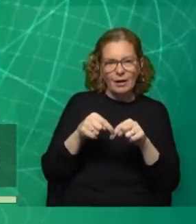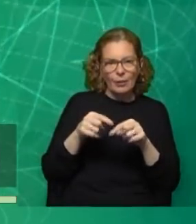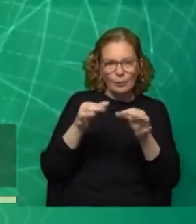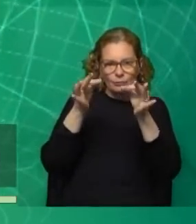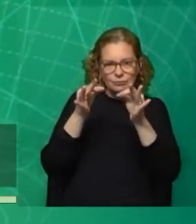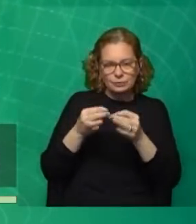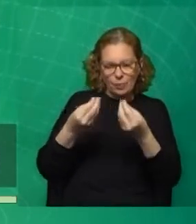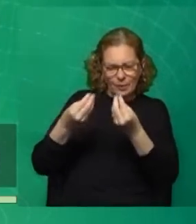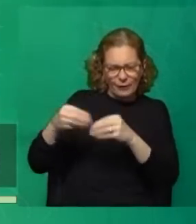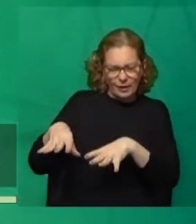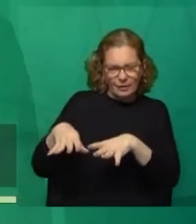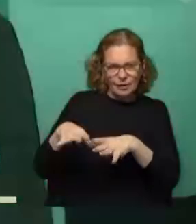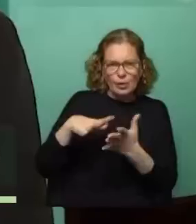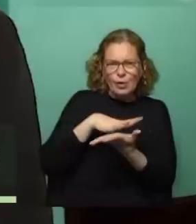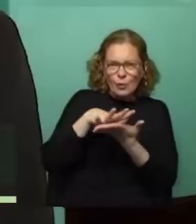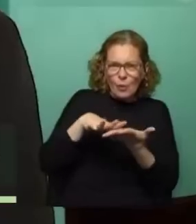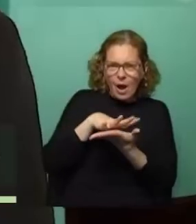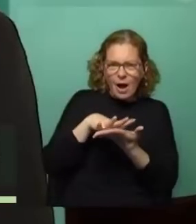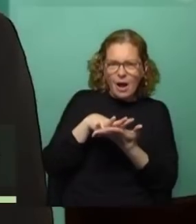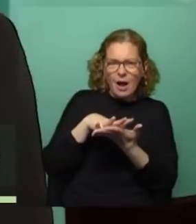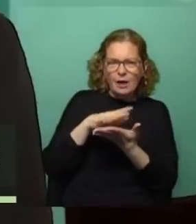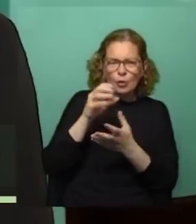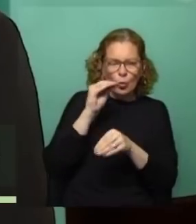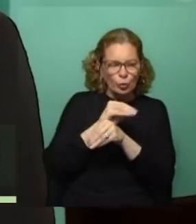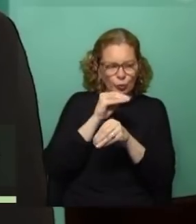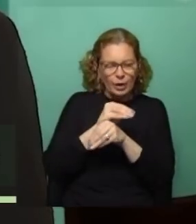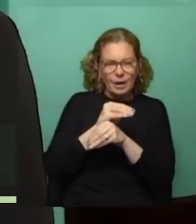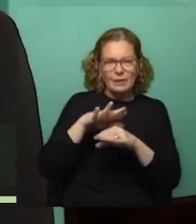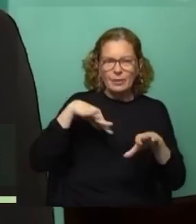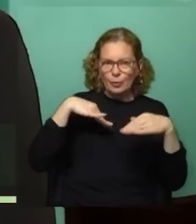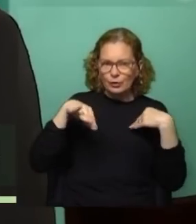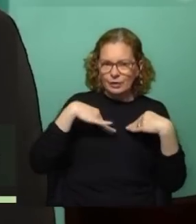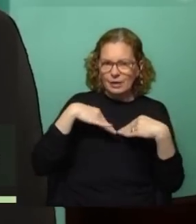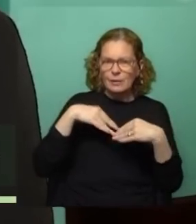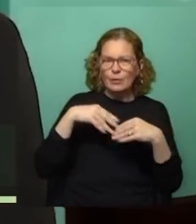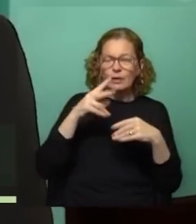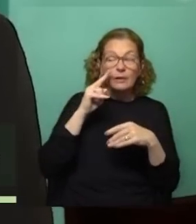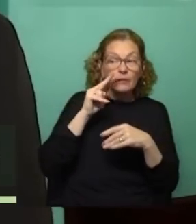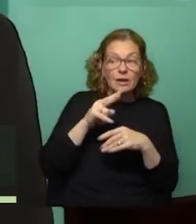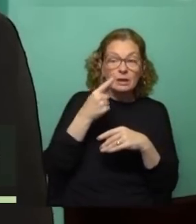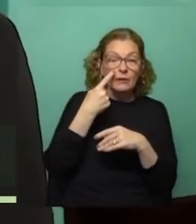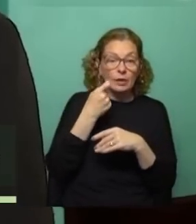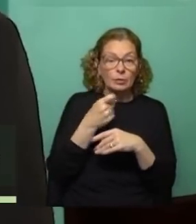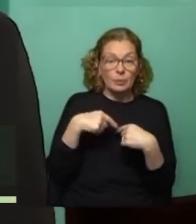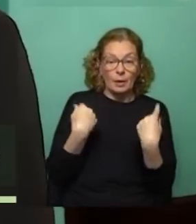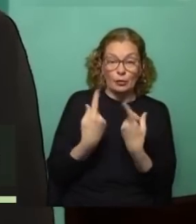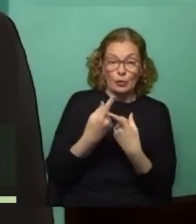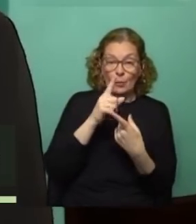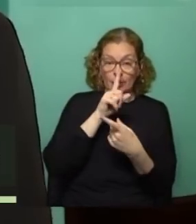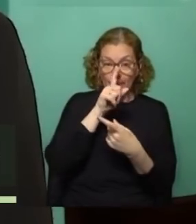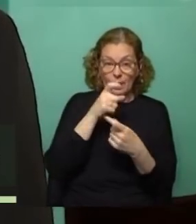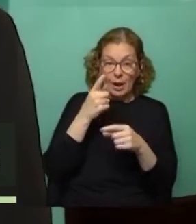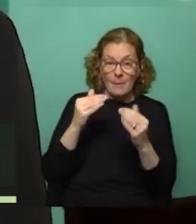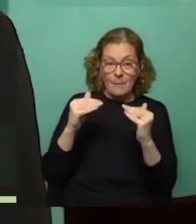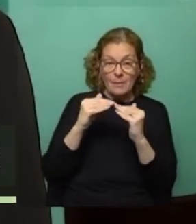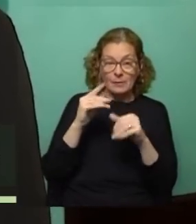abandonada a recuperar un espacio como un espacio cultural y Deportivo un espacio que sea visible para todos los montevidianos y que